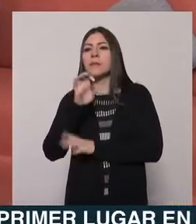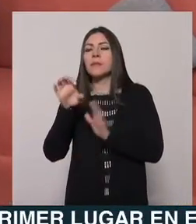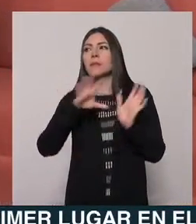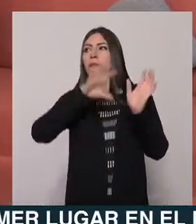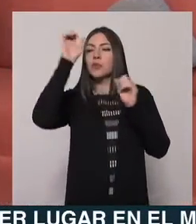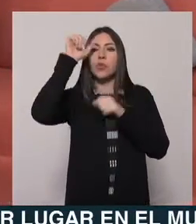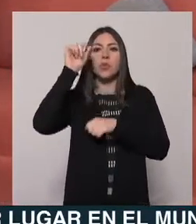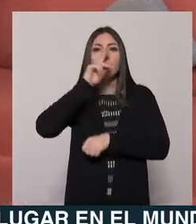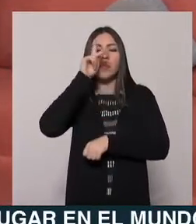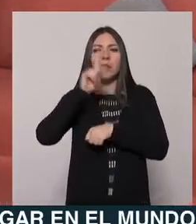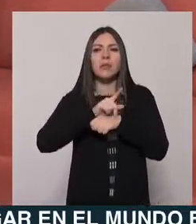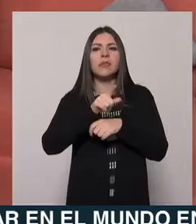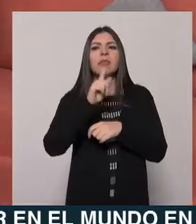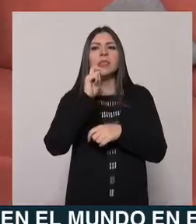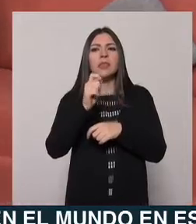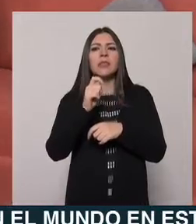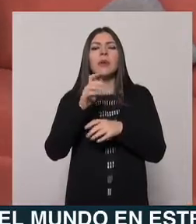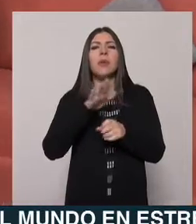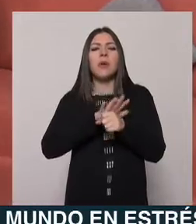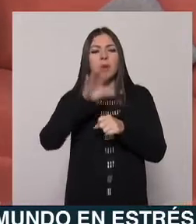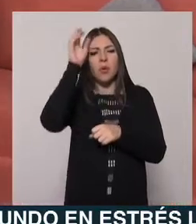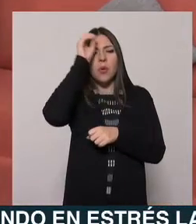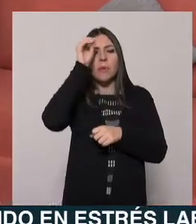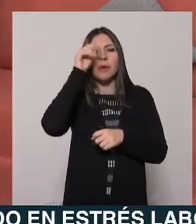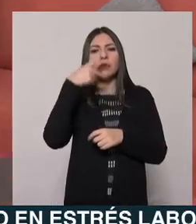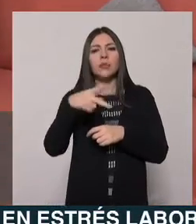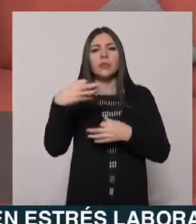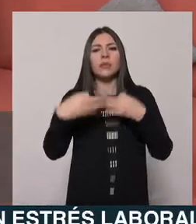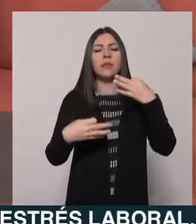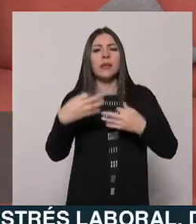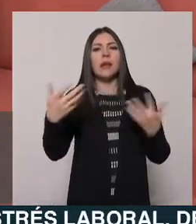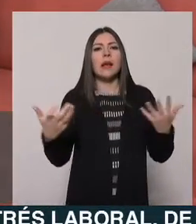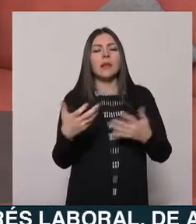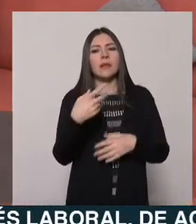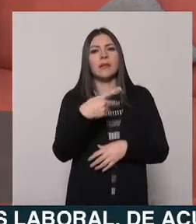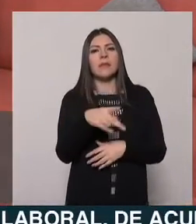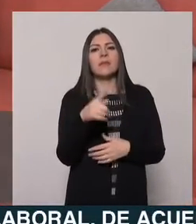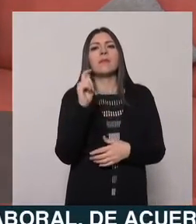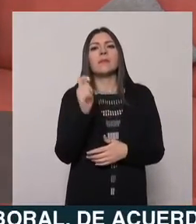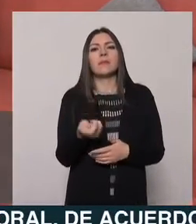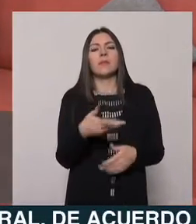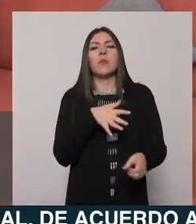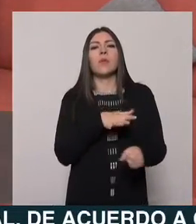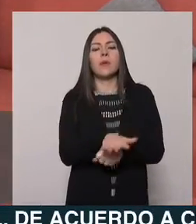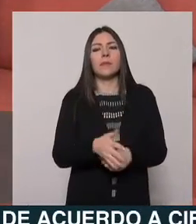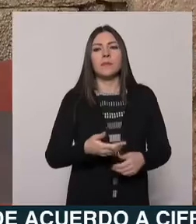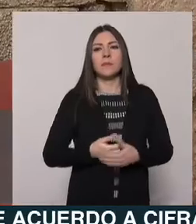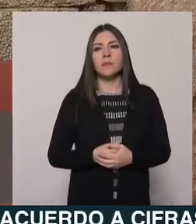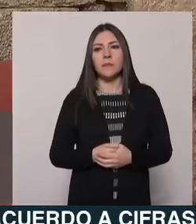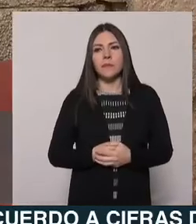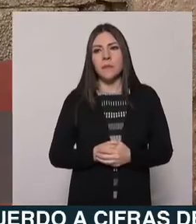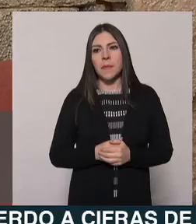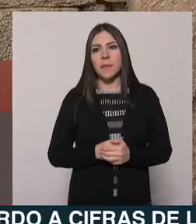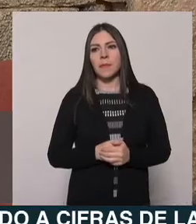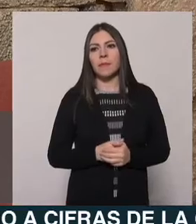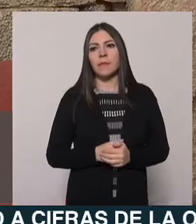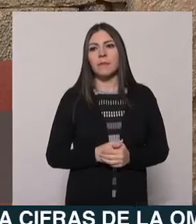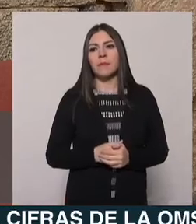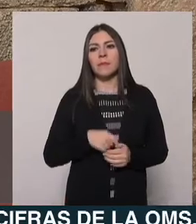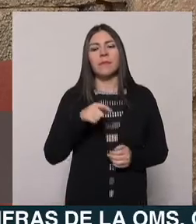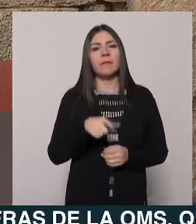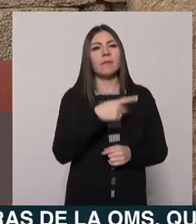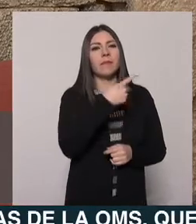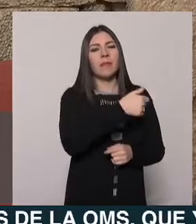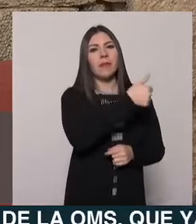son los criterios que utiliza entonces el Tribunal Superior de Justicia y el Poder Judicial en la Ciudad de México? Mira, aquí depende cada caso en